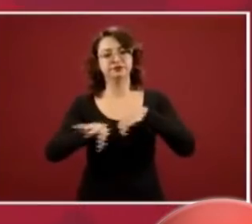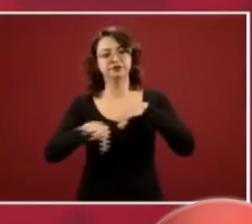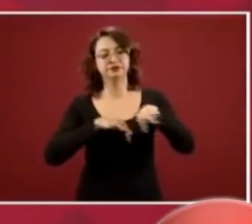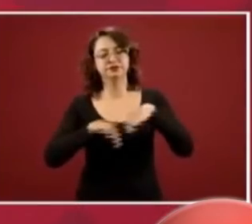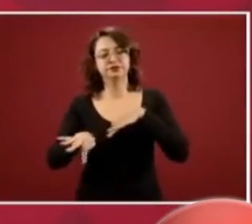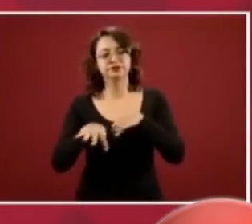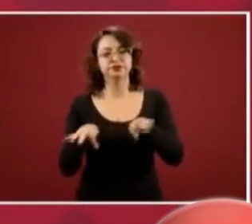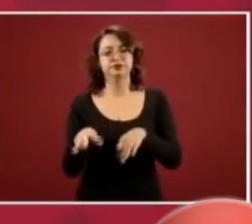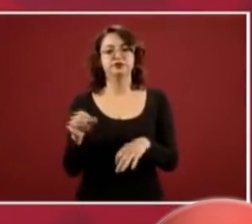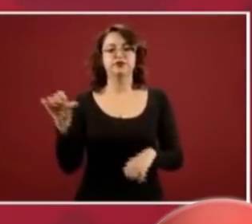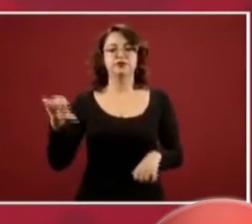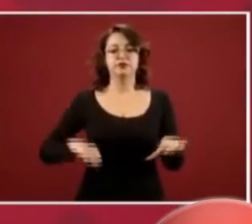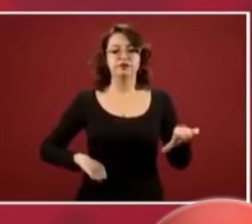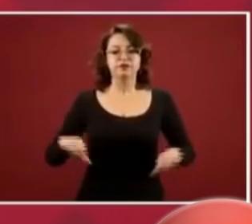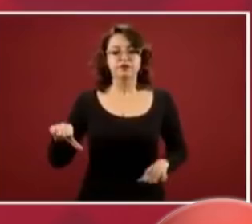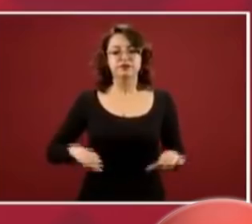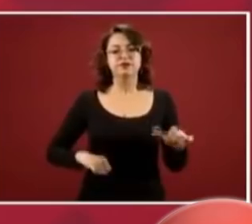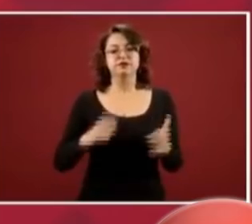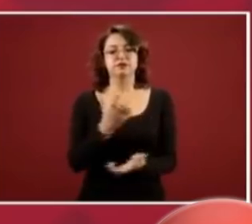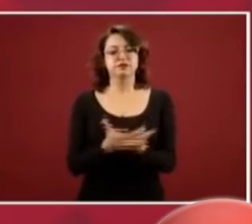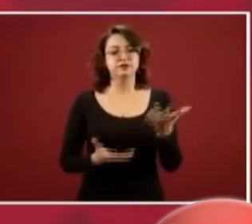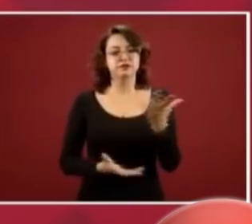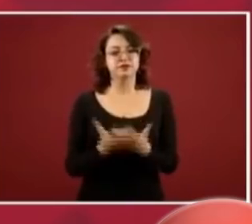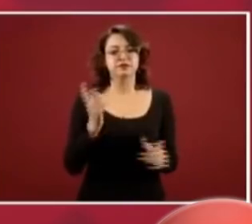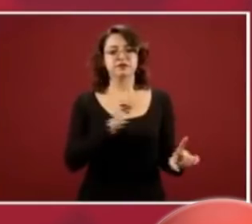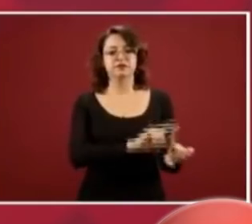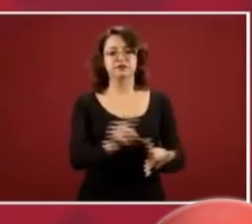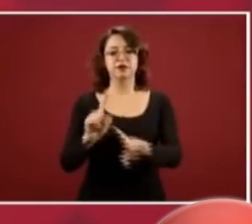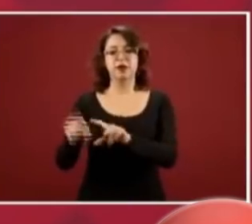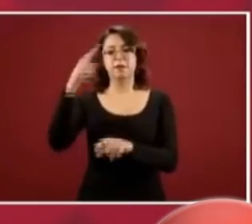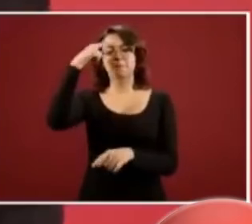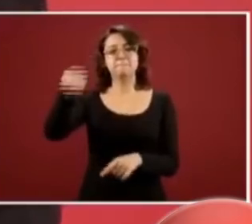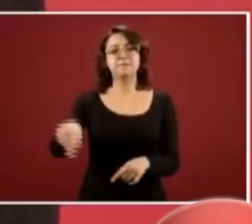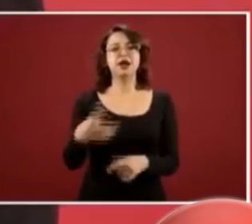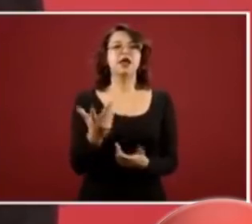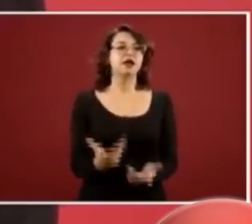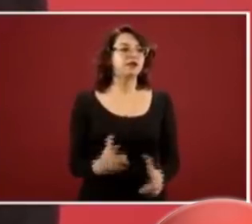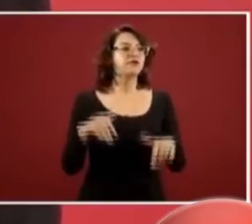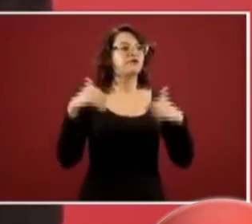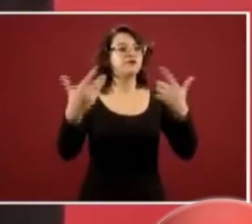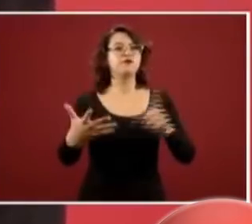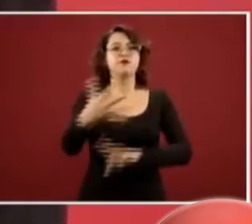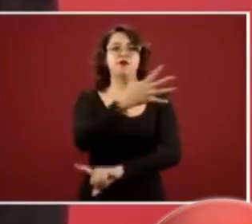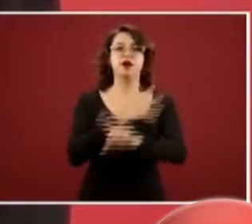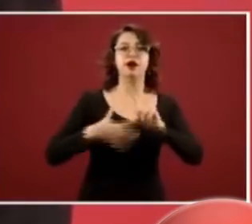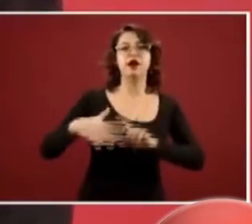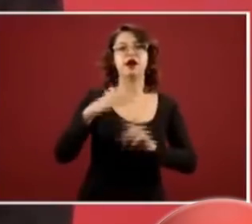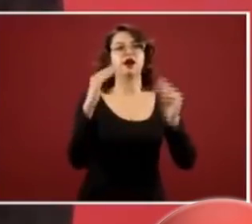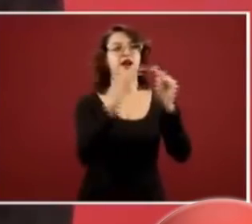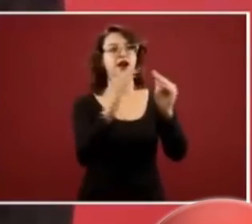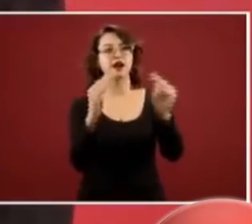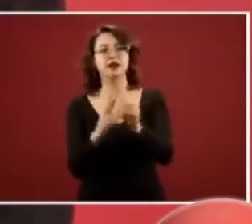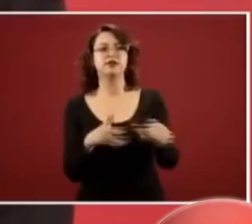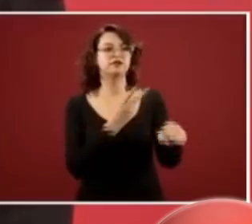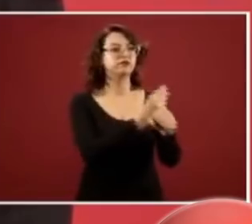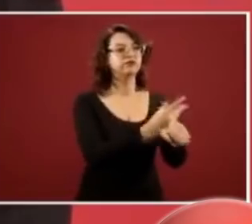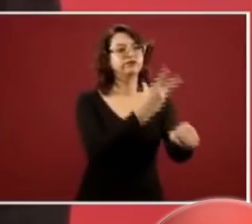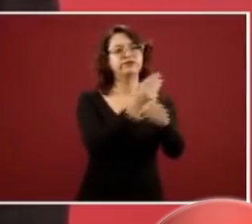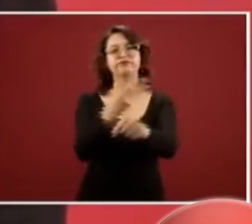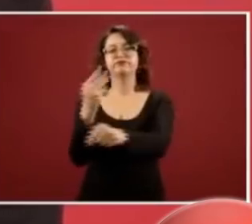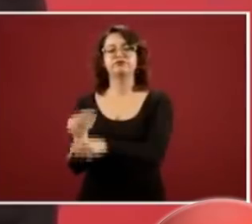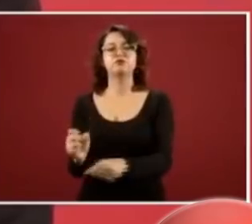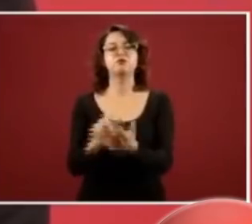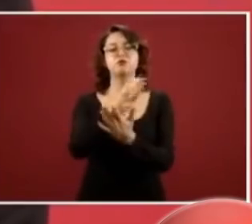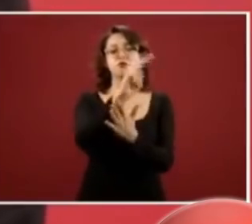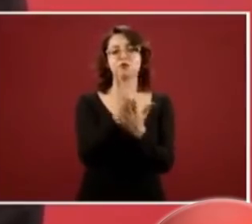cabo acciones de mejoramiento de espacio urbano, de vivienda. Es un